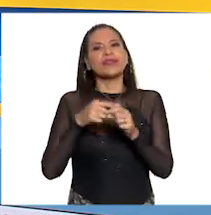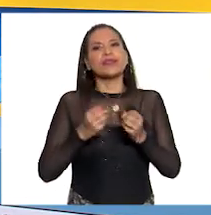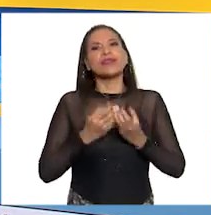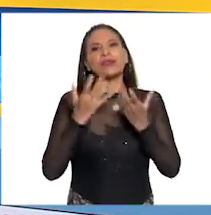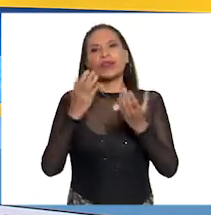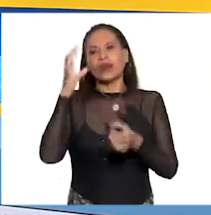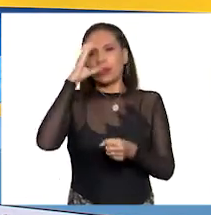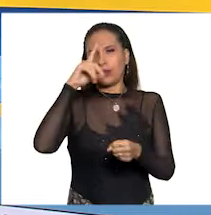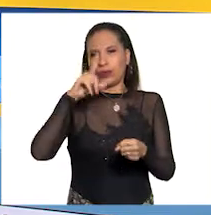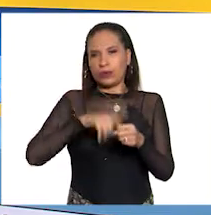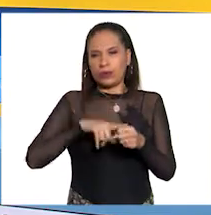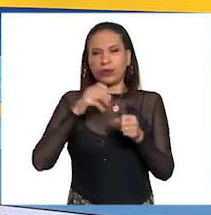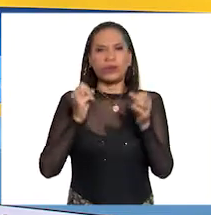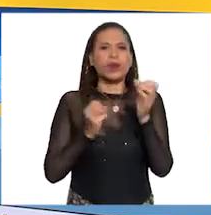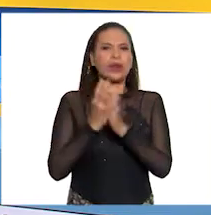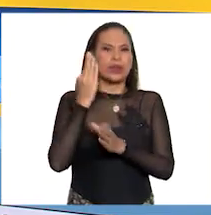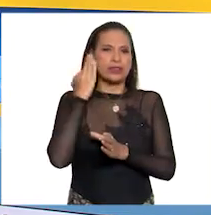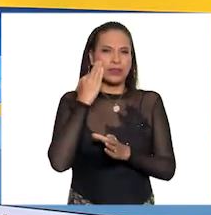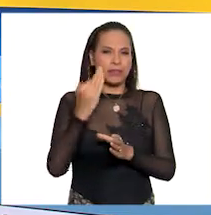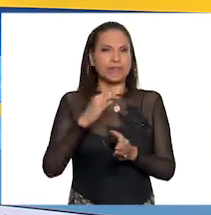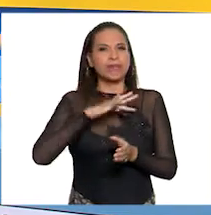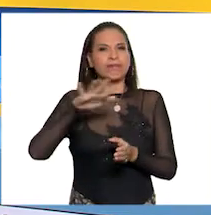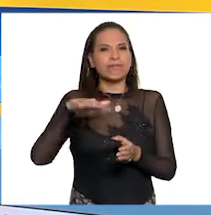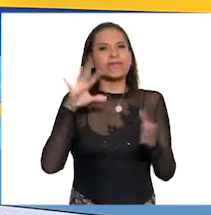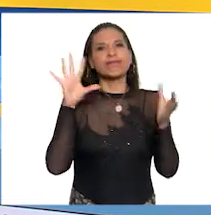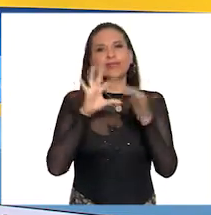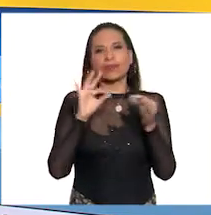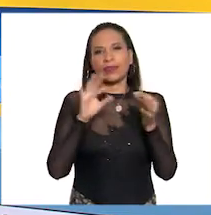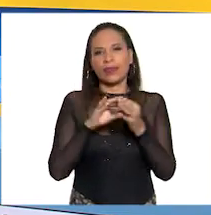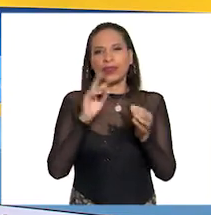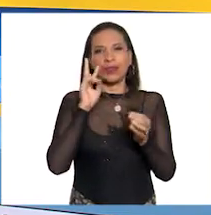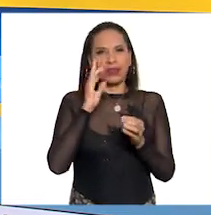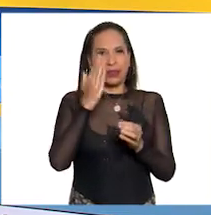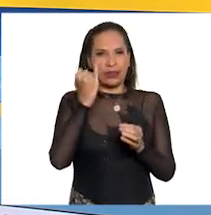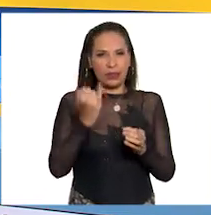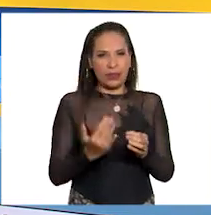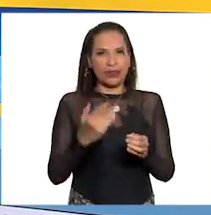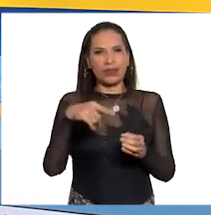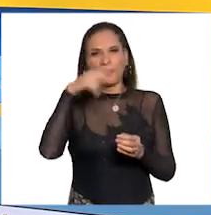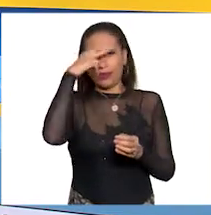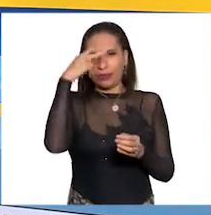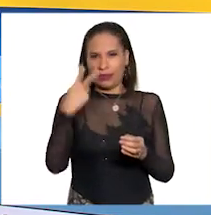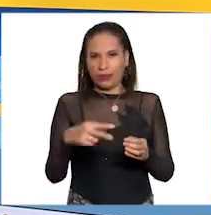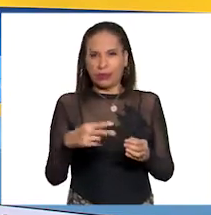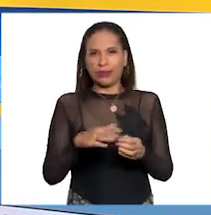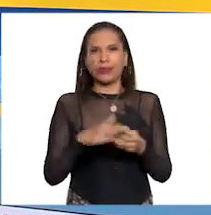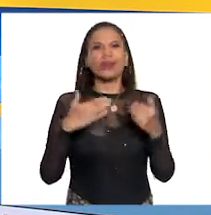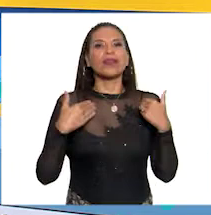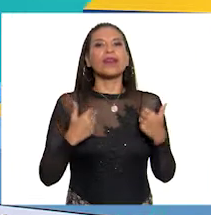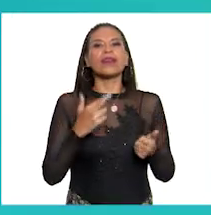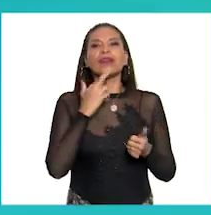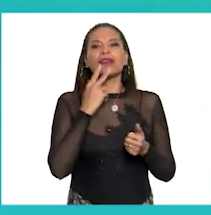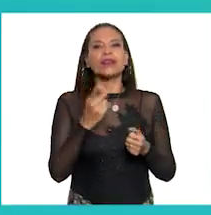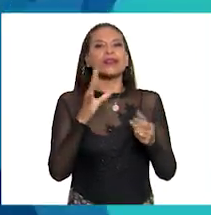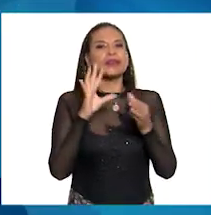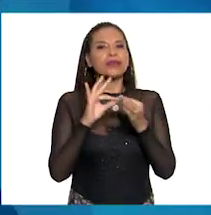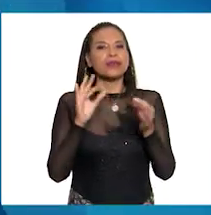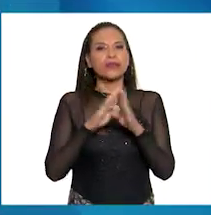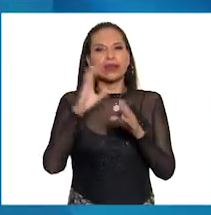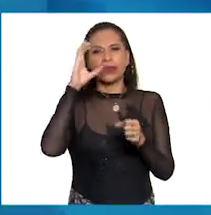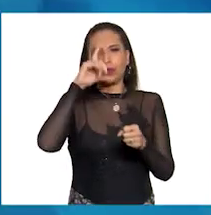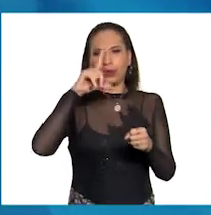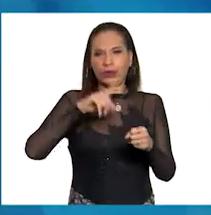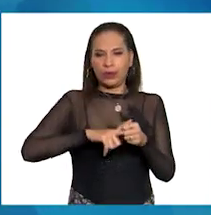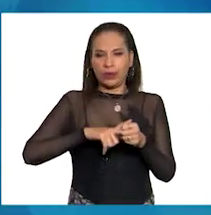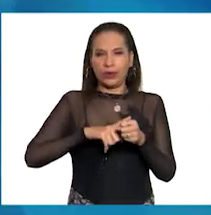manifestaciones culturales de esta nueva época que buscó definir la identidad mexicana. Para entender mejor estas manifestaciones